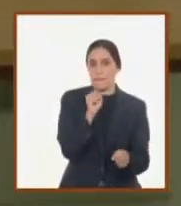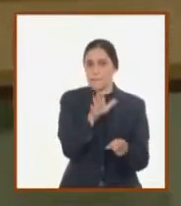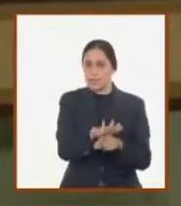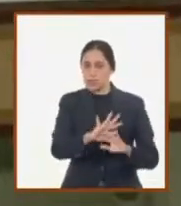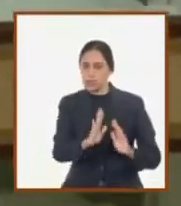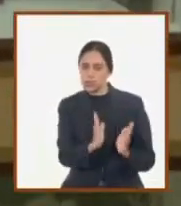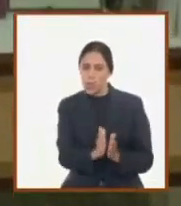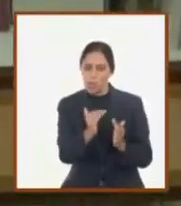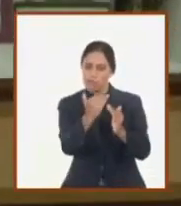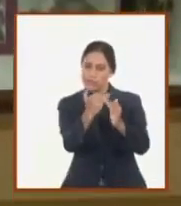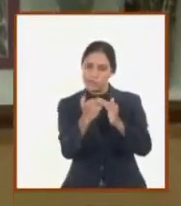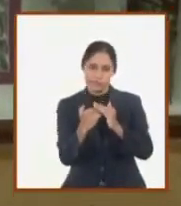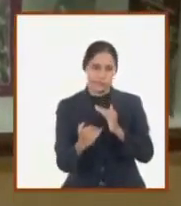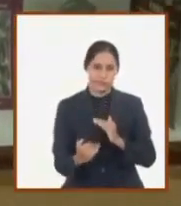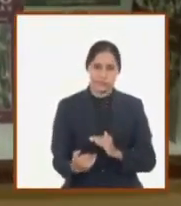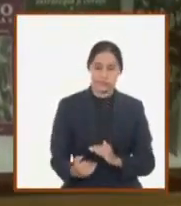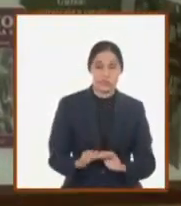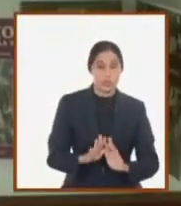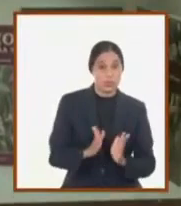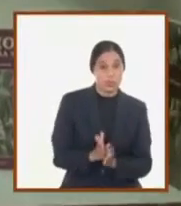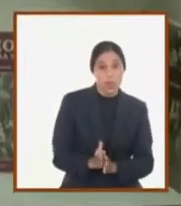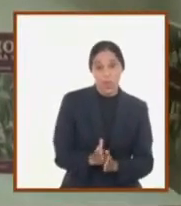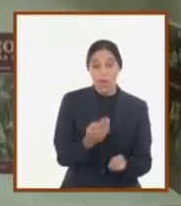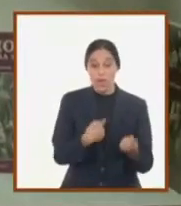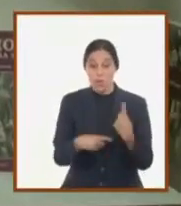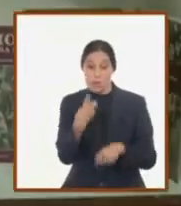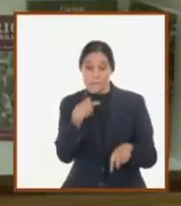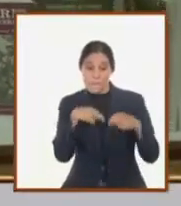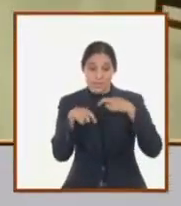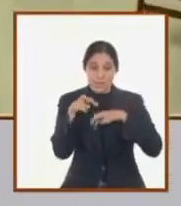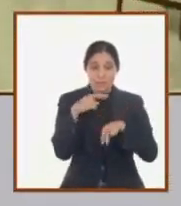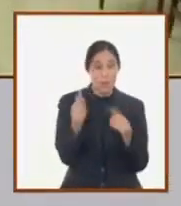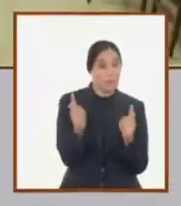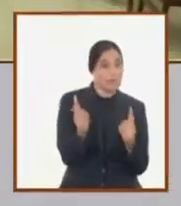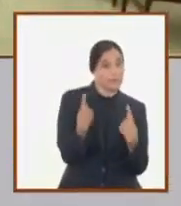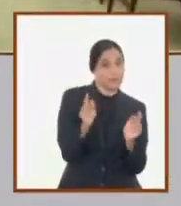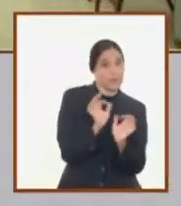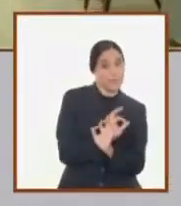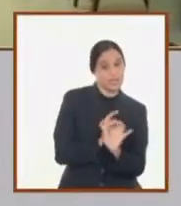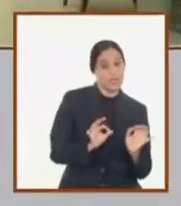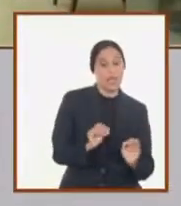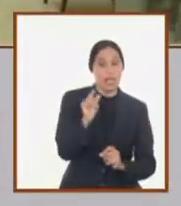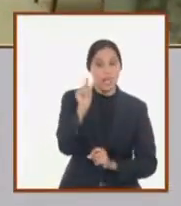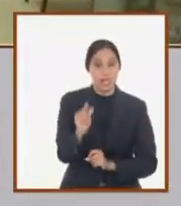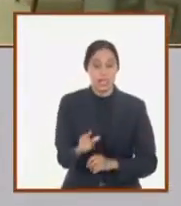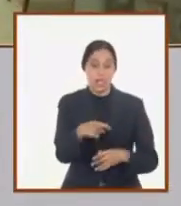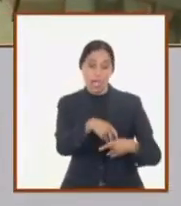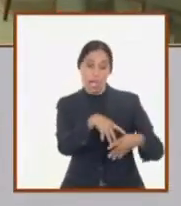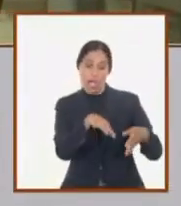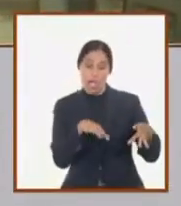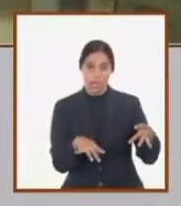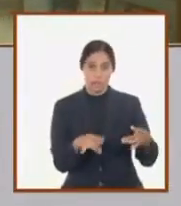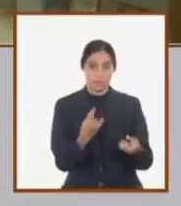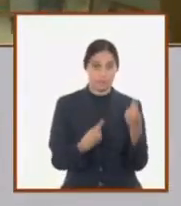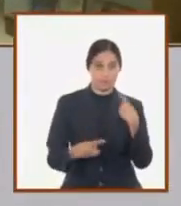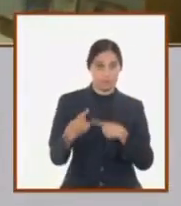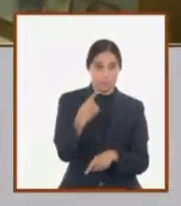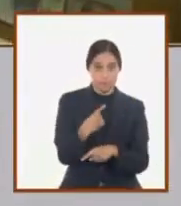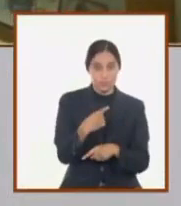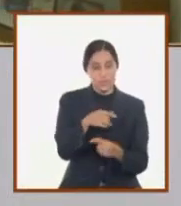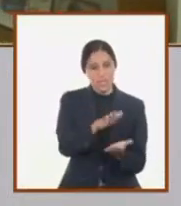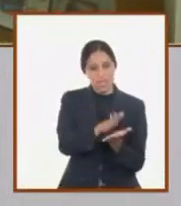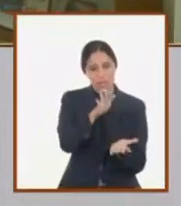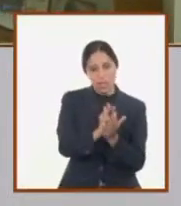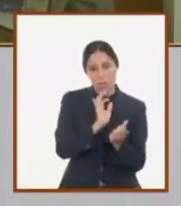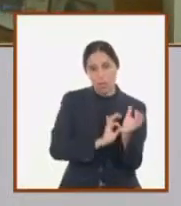todo que también es objeto de una investigación por parte de nuestros especialistas del área de archivo está la conservación el área